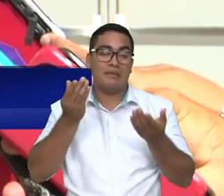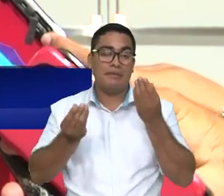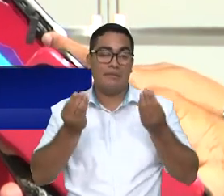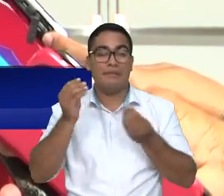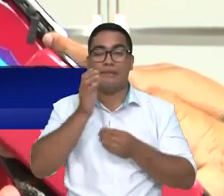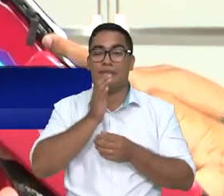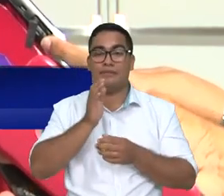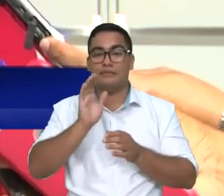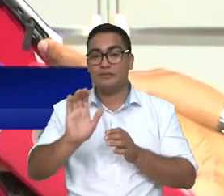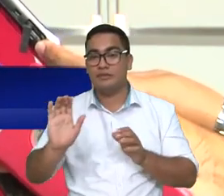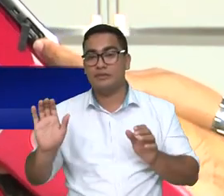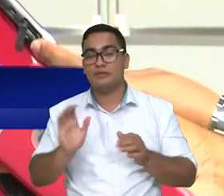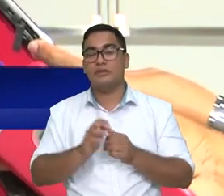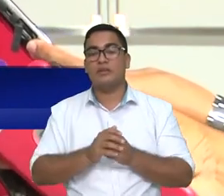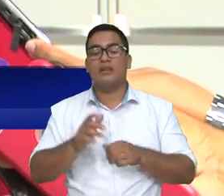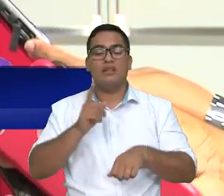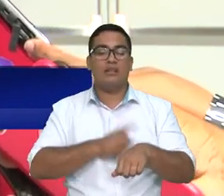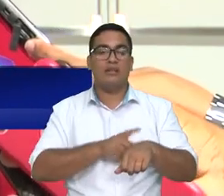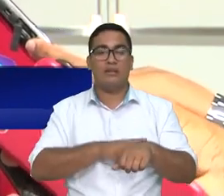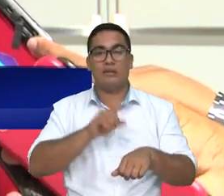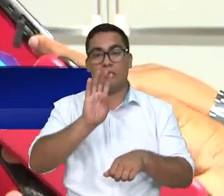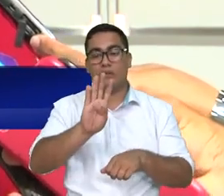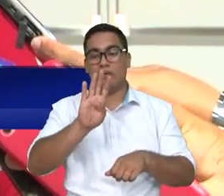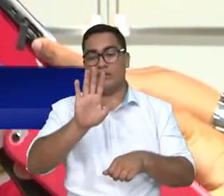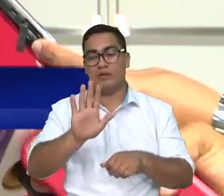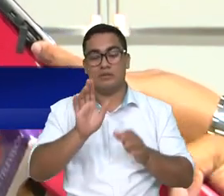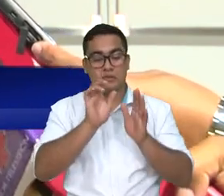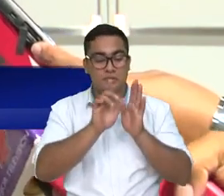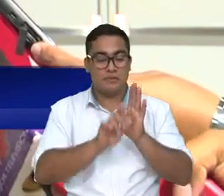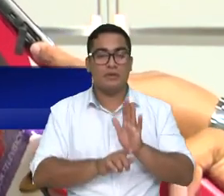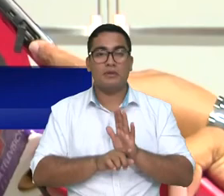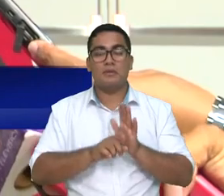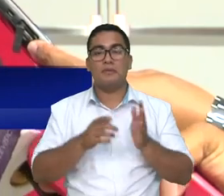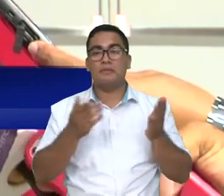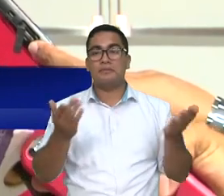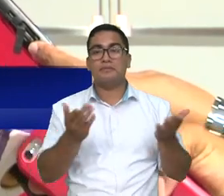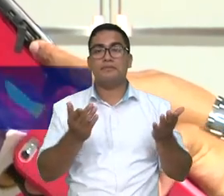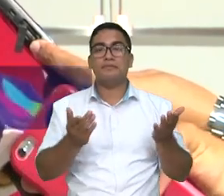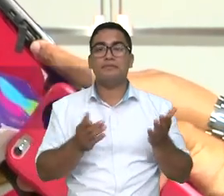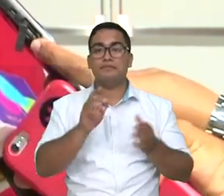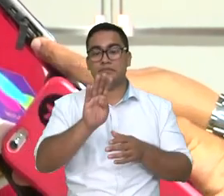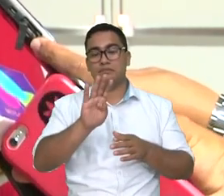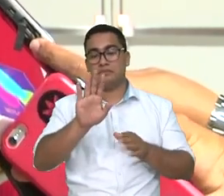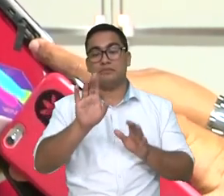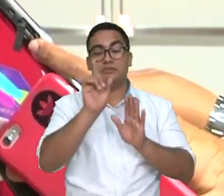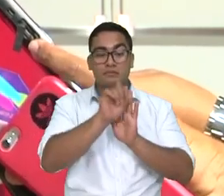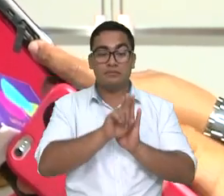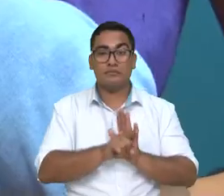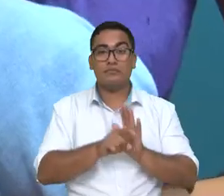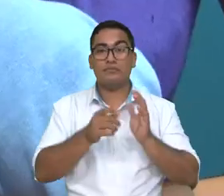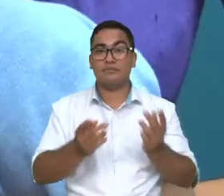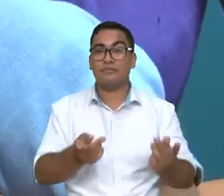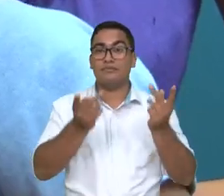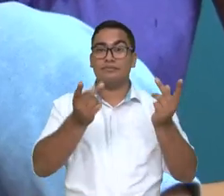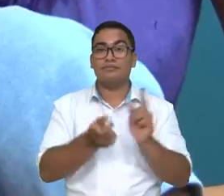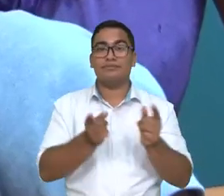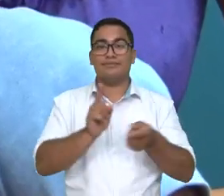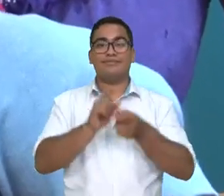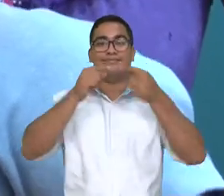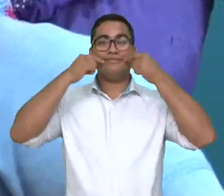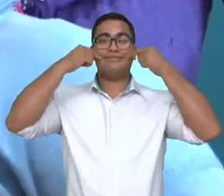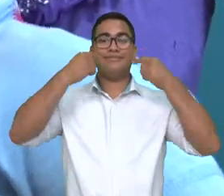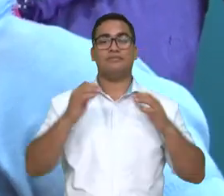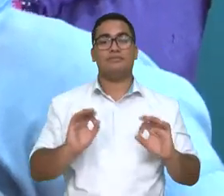paciente. ¿Cuánto dura la cirugía? 45 minutos. En 45 minutos nosotros podemos cambiar la vida de un montón de pacientes. Los